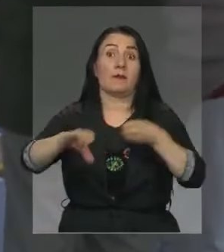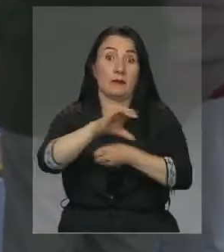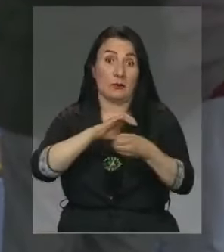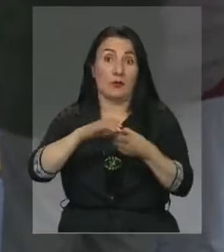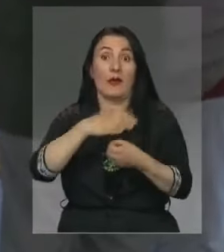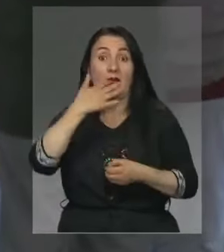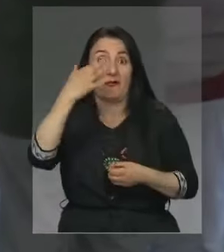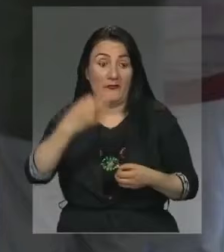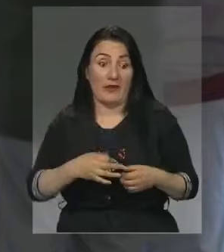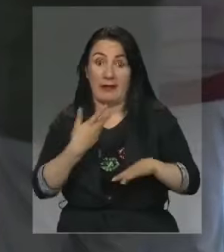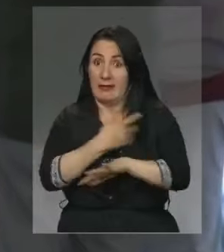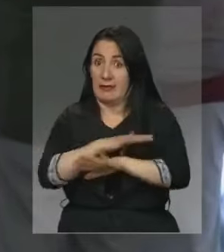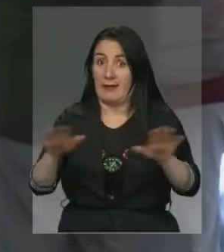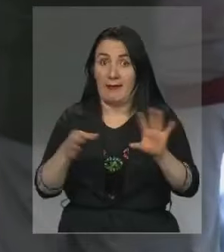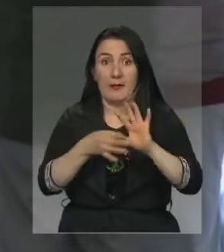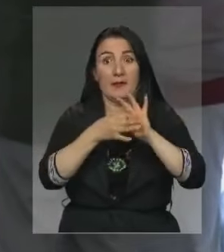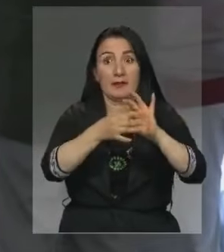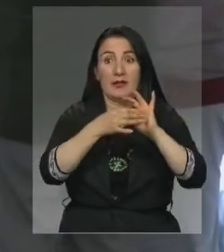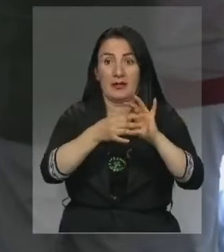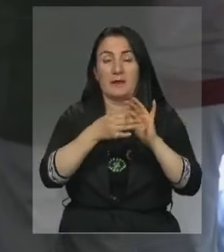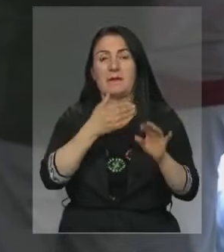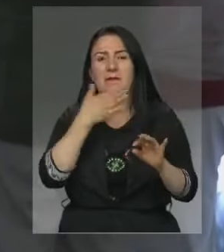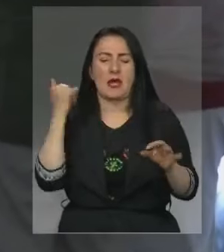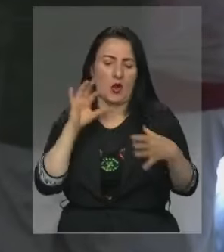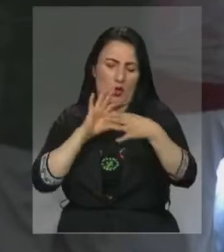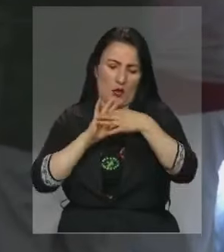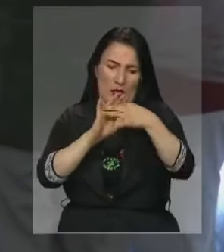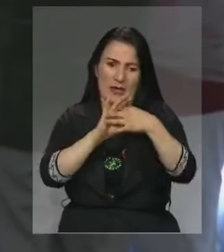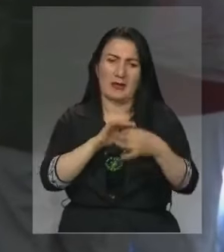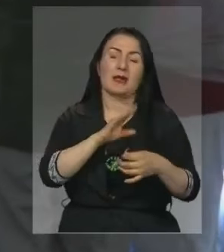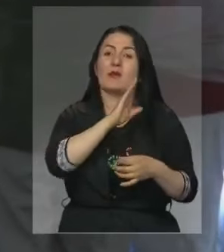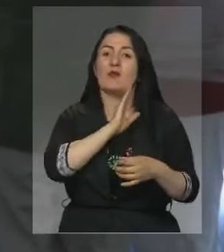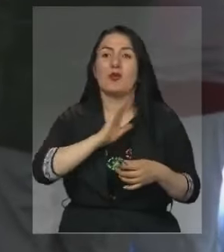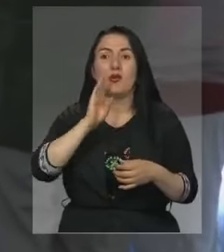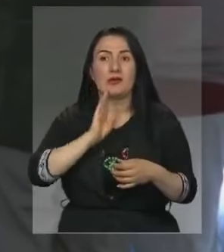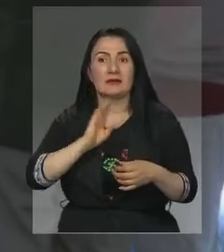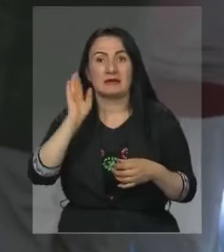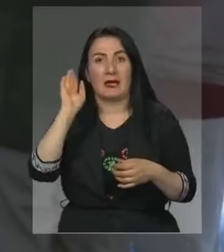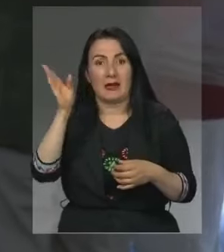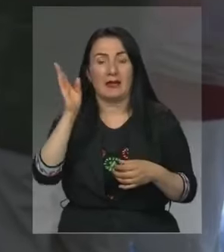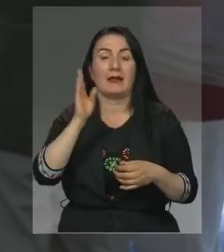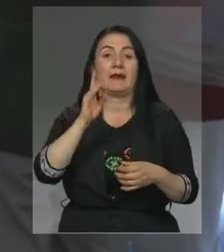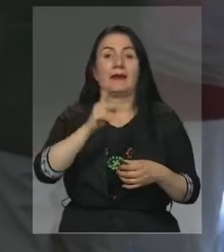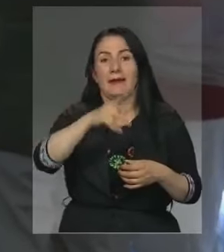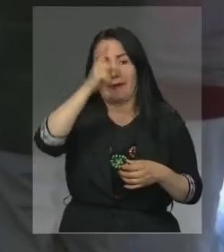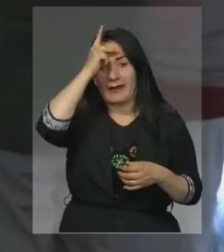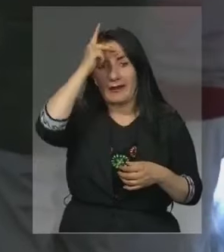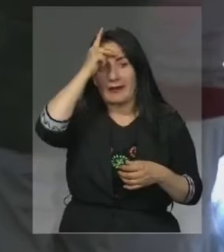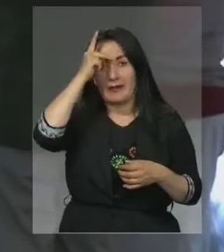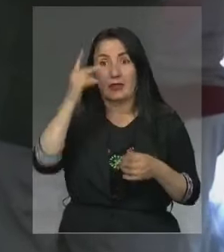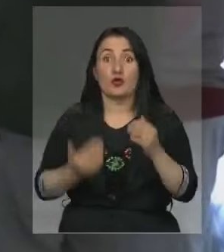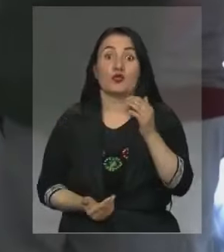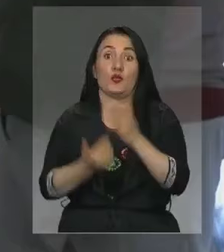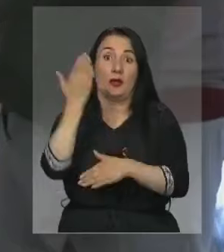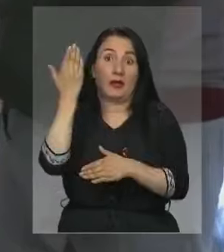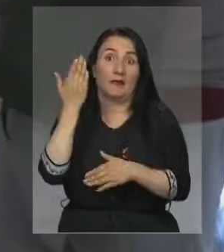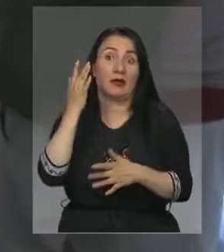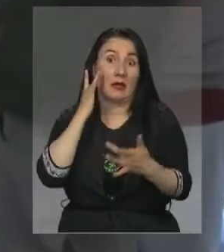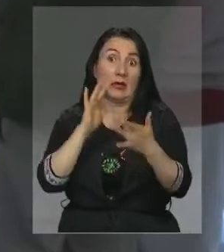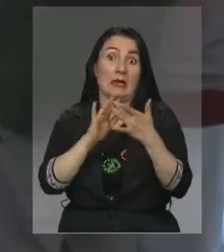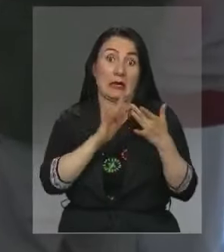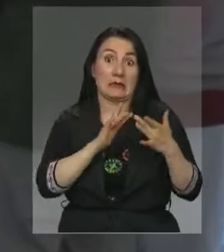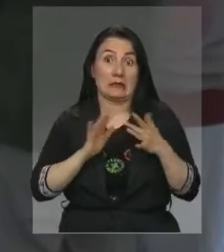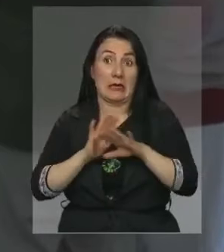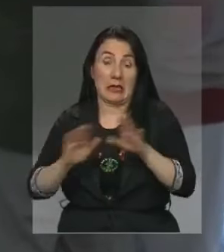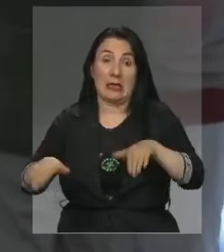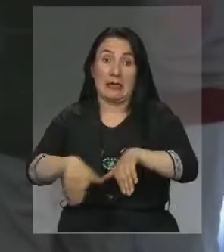obviamente descongestiona la avenida Ciudad de Cali, permite una conectividad entre Bosa, Kennedy, ahorita actualmente pues las nuevas UPLs y pues que desemboca el coordinador, que